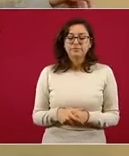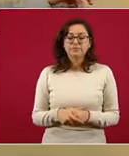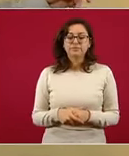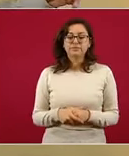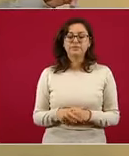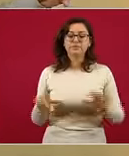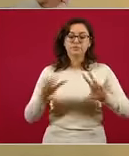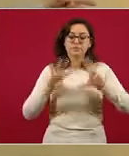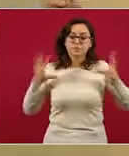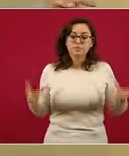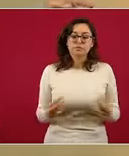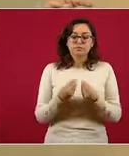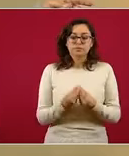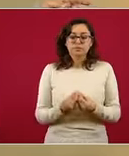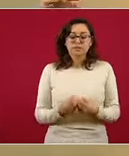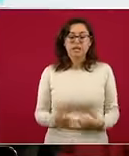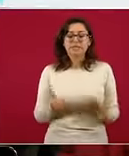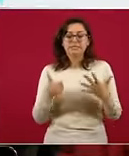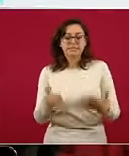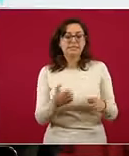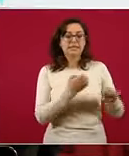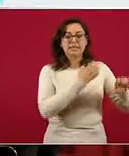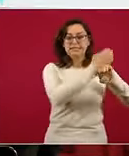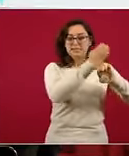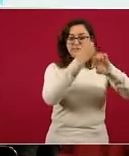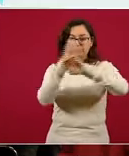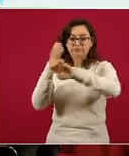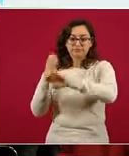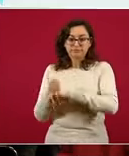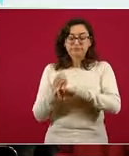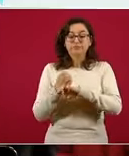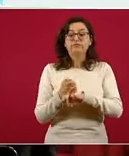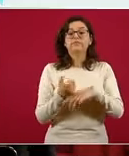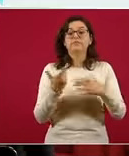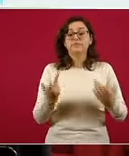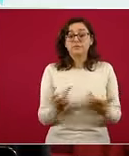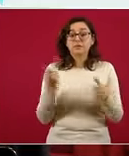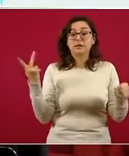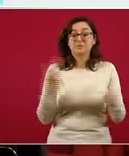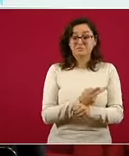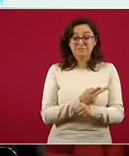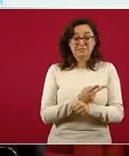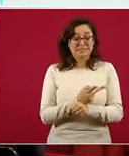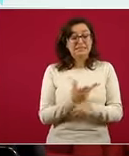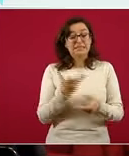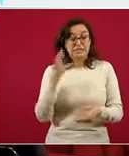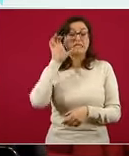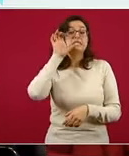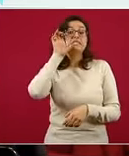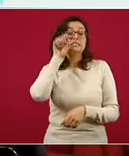Un total de seis entidades federativas son las que están dentro del rango, como